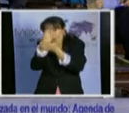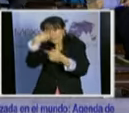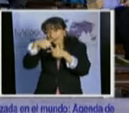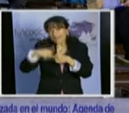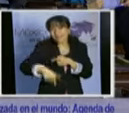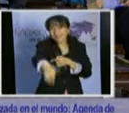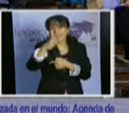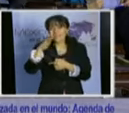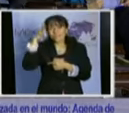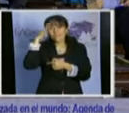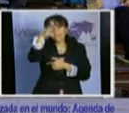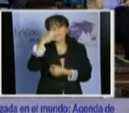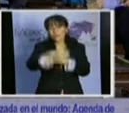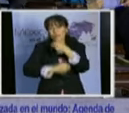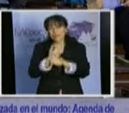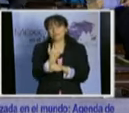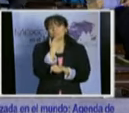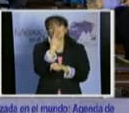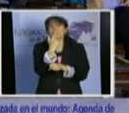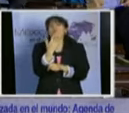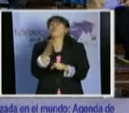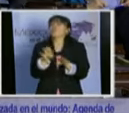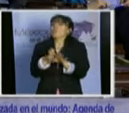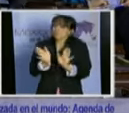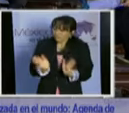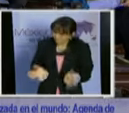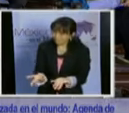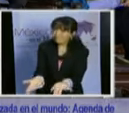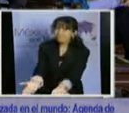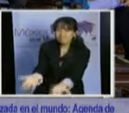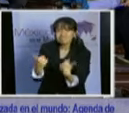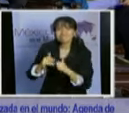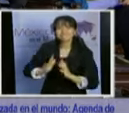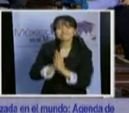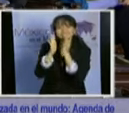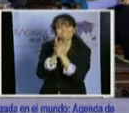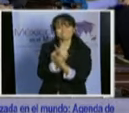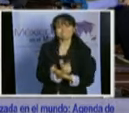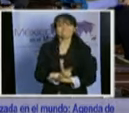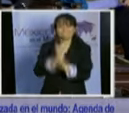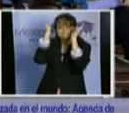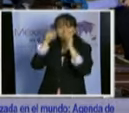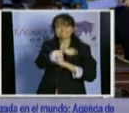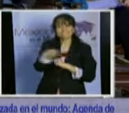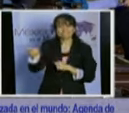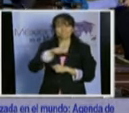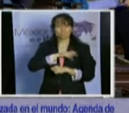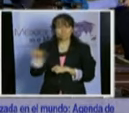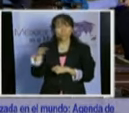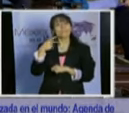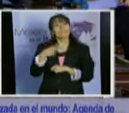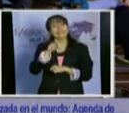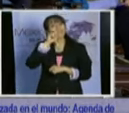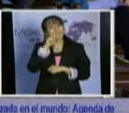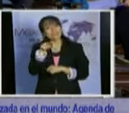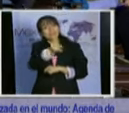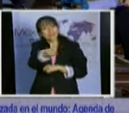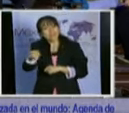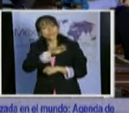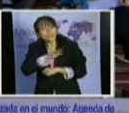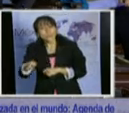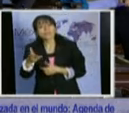por supuesto, pero sobre todo permitir esta oportunidad de recomendación, de sugerencia